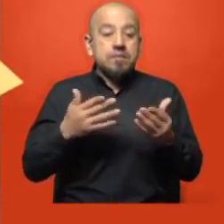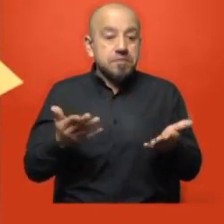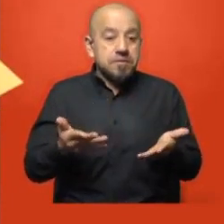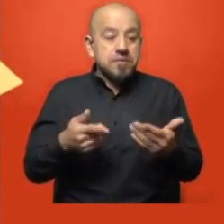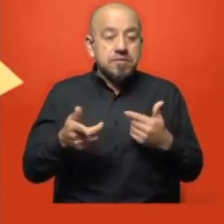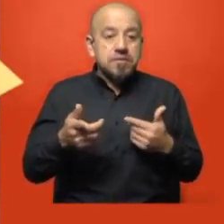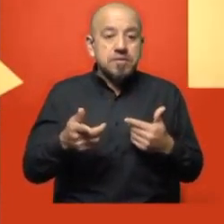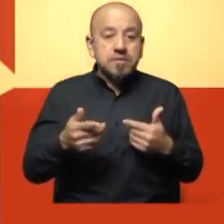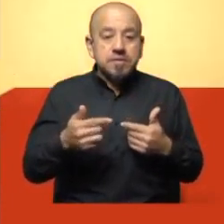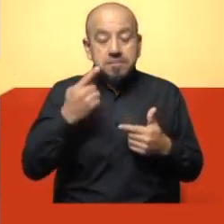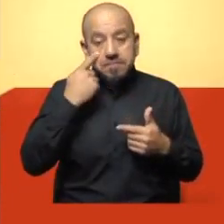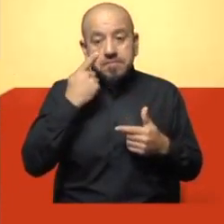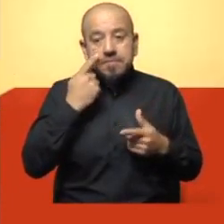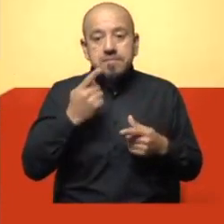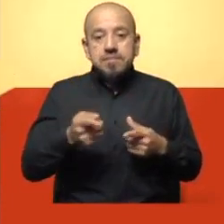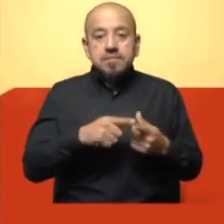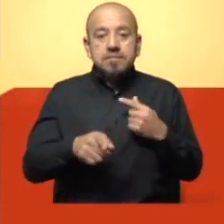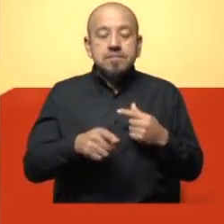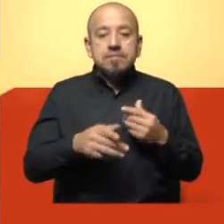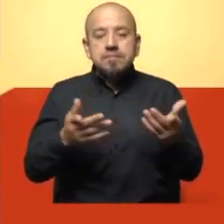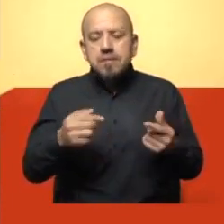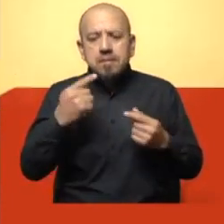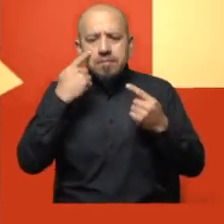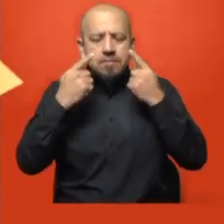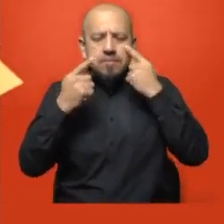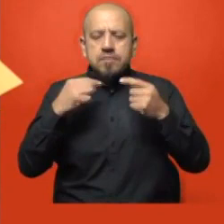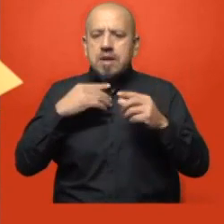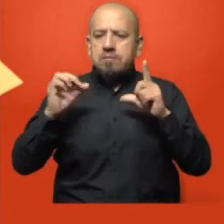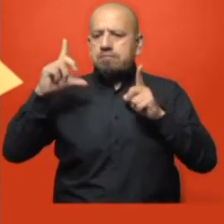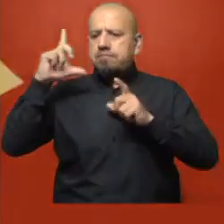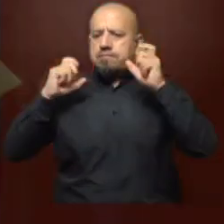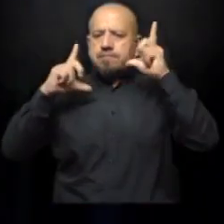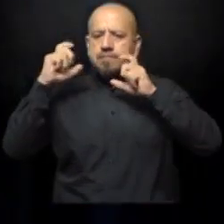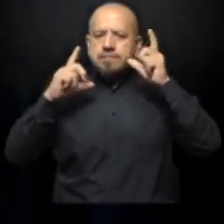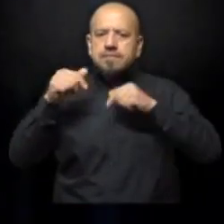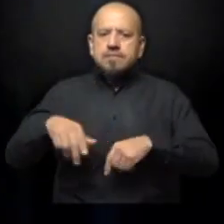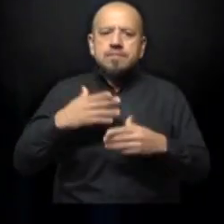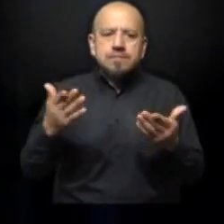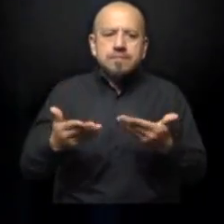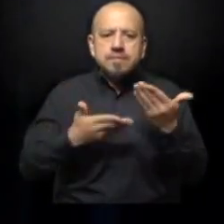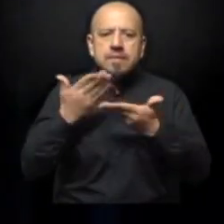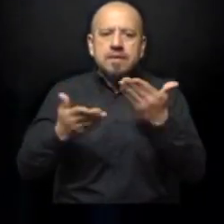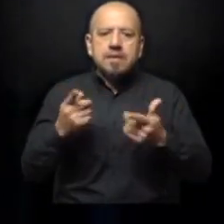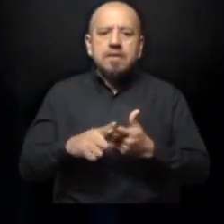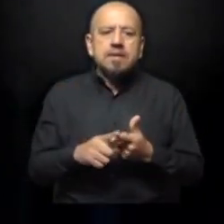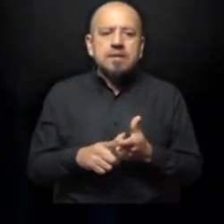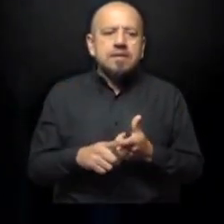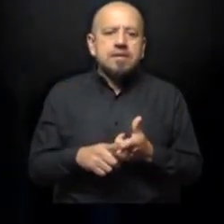eso lo que están siendo los ojitos cerrado si hay un gesto de parecer más